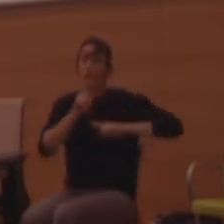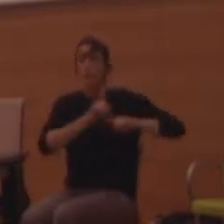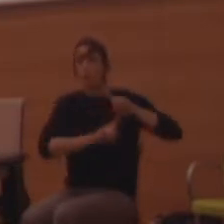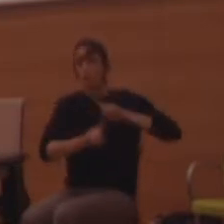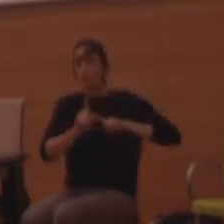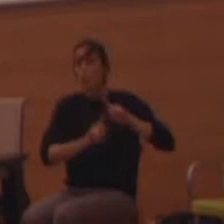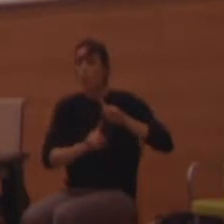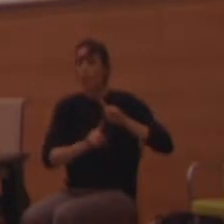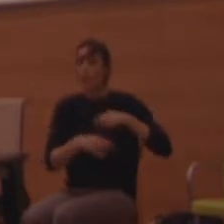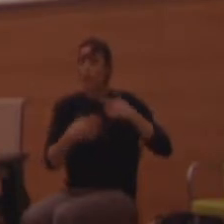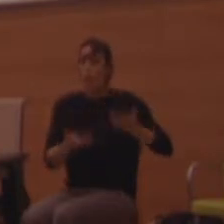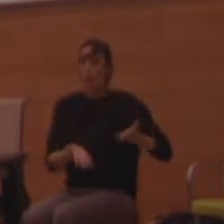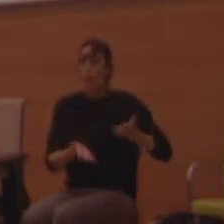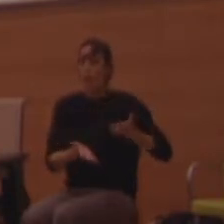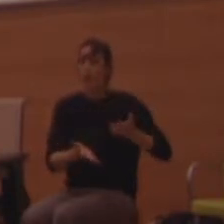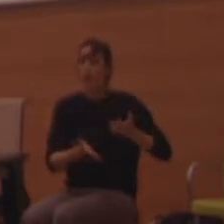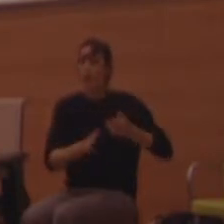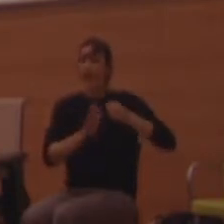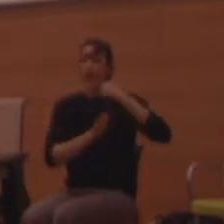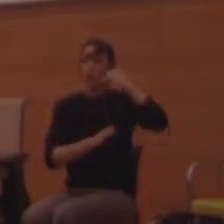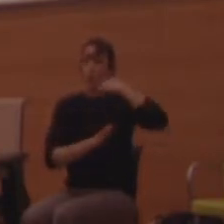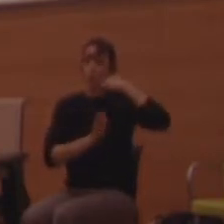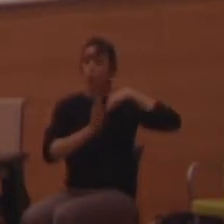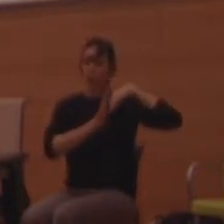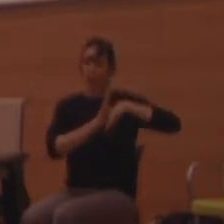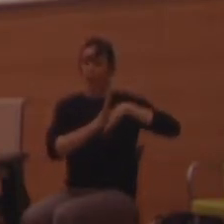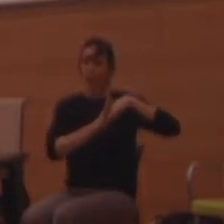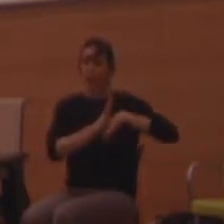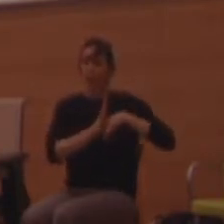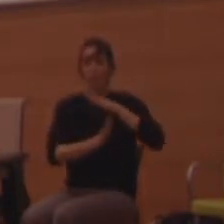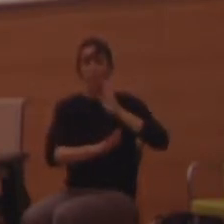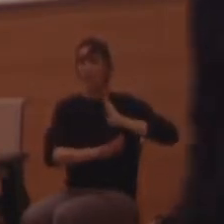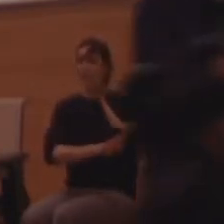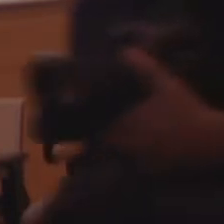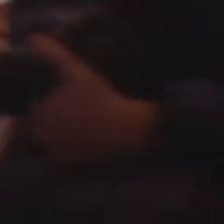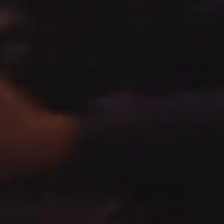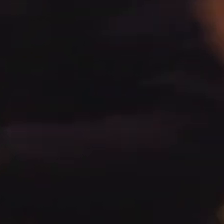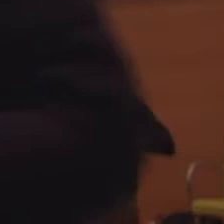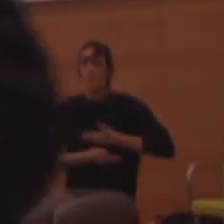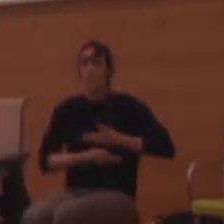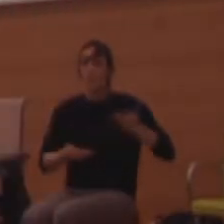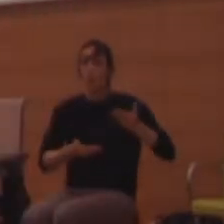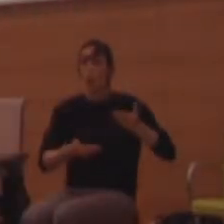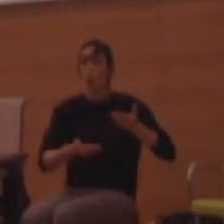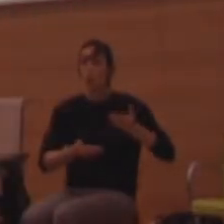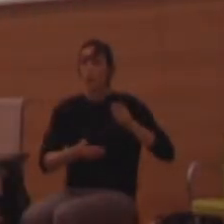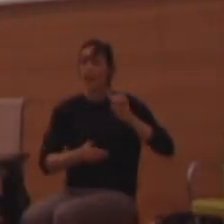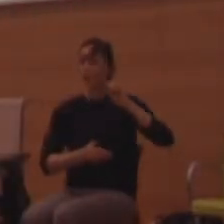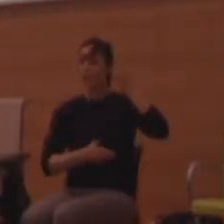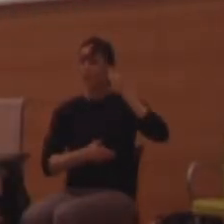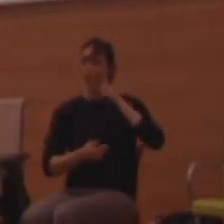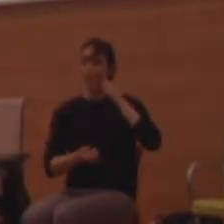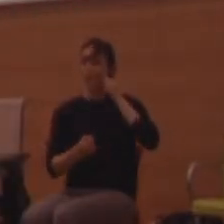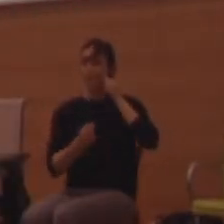autonómica, va a ser la función sudomotora. Es una afectación precoz de las que primero se afecta a